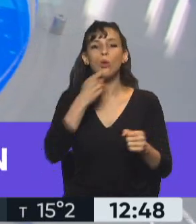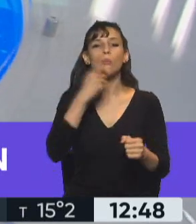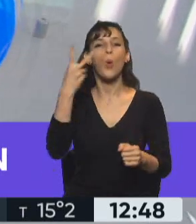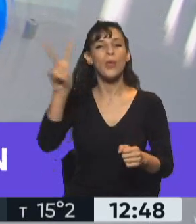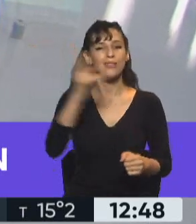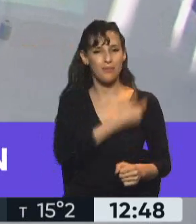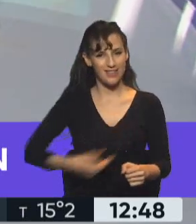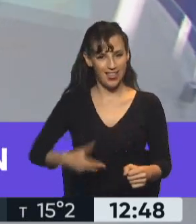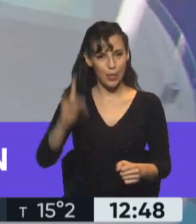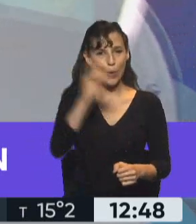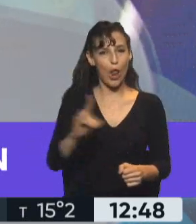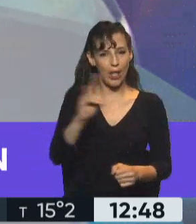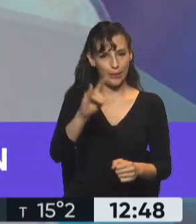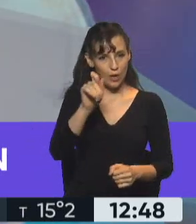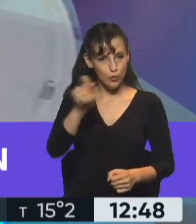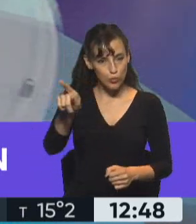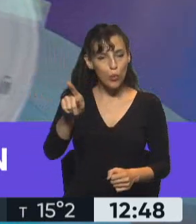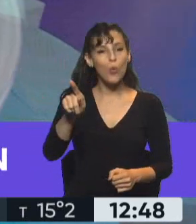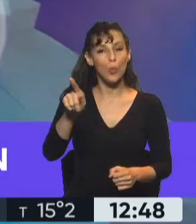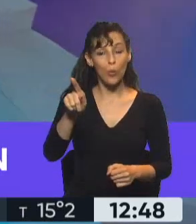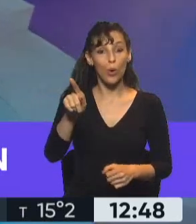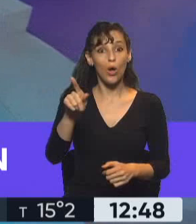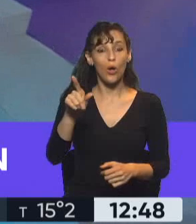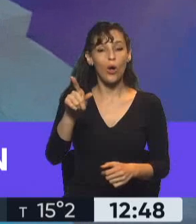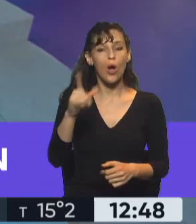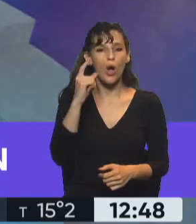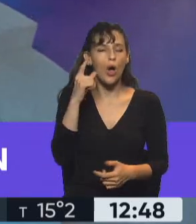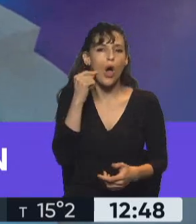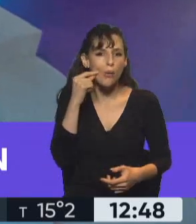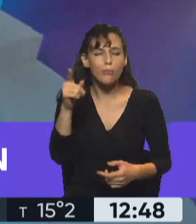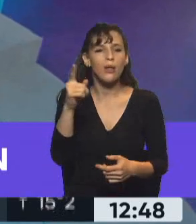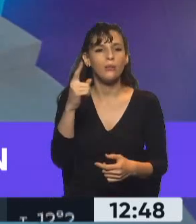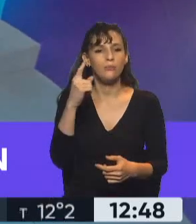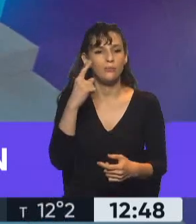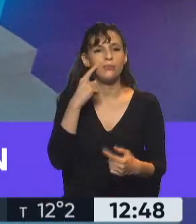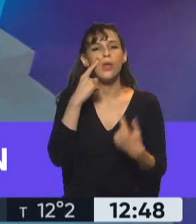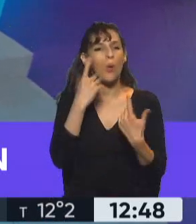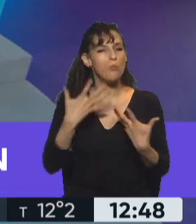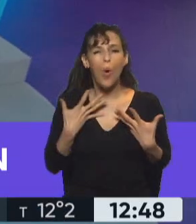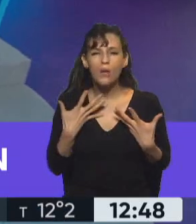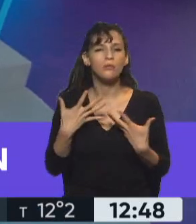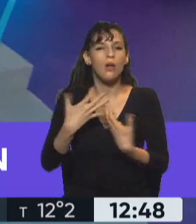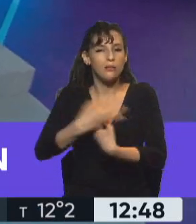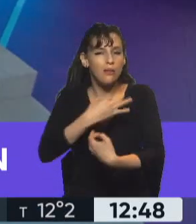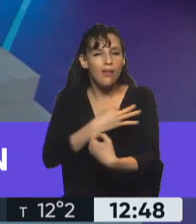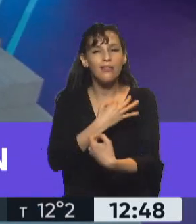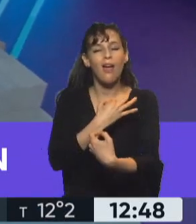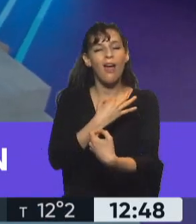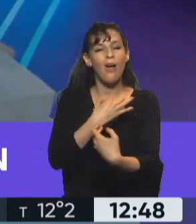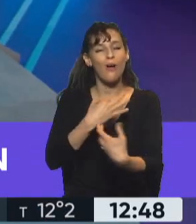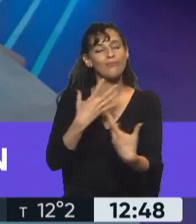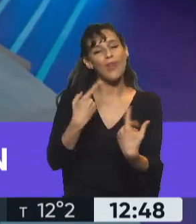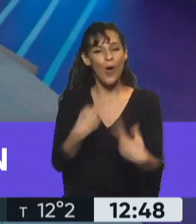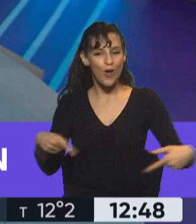de Bolivia, David Choquehuanca, a quien admiramos mucho cuando nos enseña acerca del buen vivir, ¿no? Y bueno, Elisa Loncón